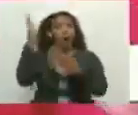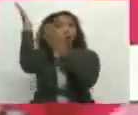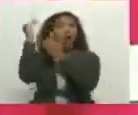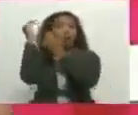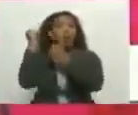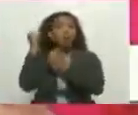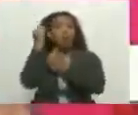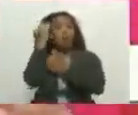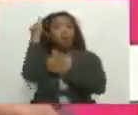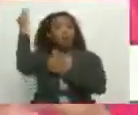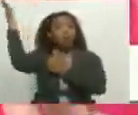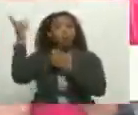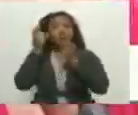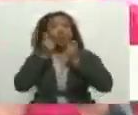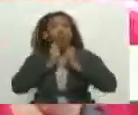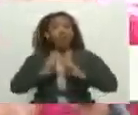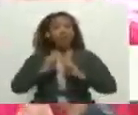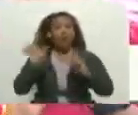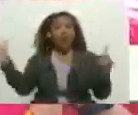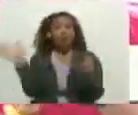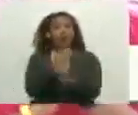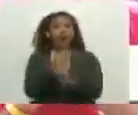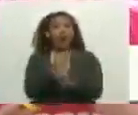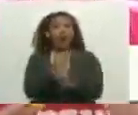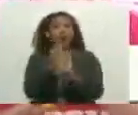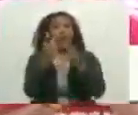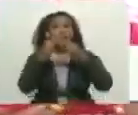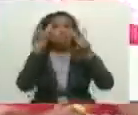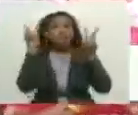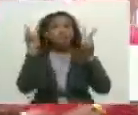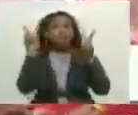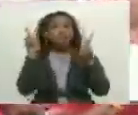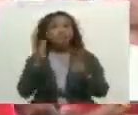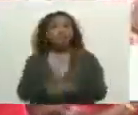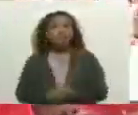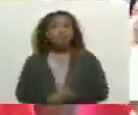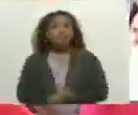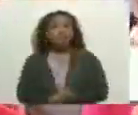sus sueños tratando de lograr la paz.